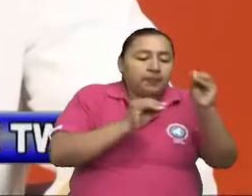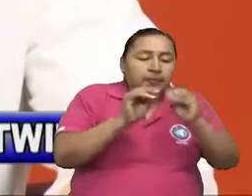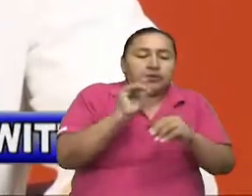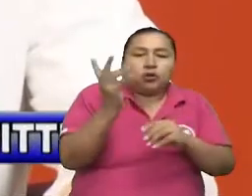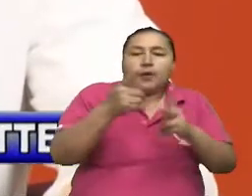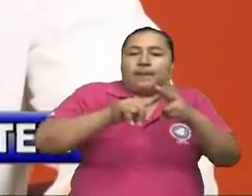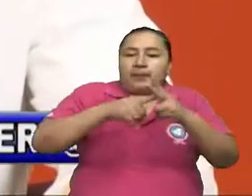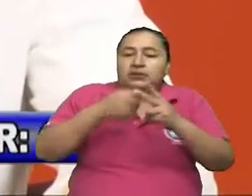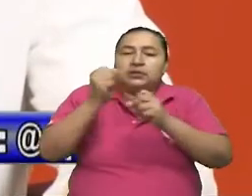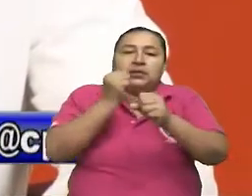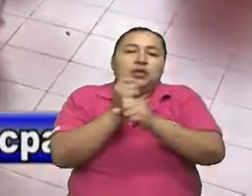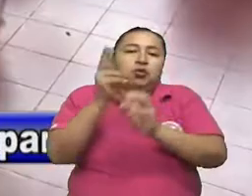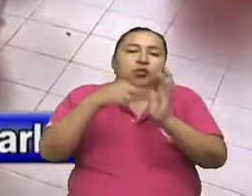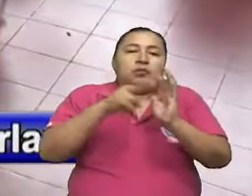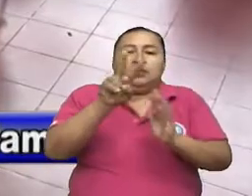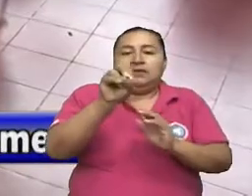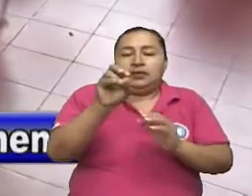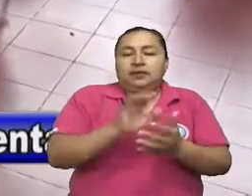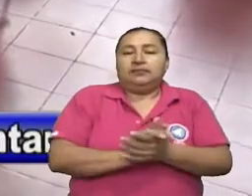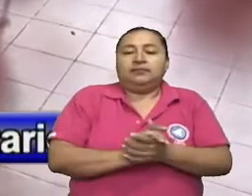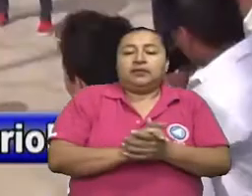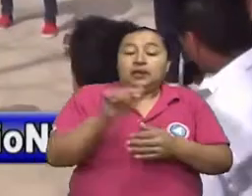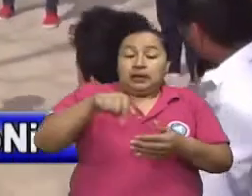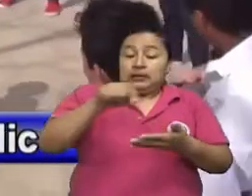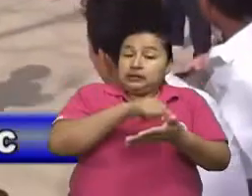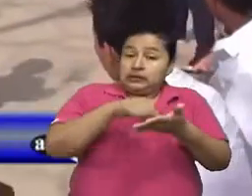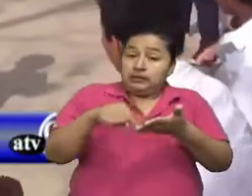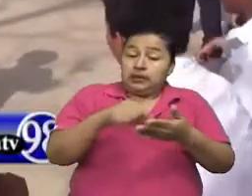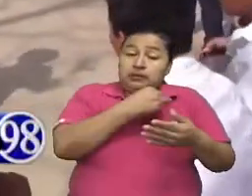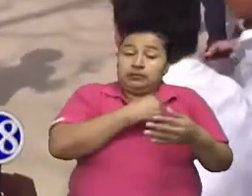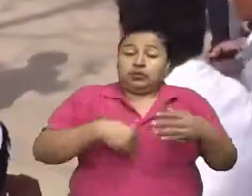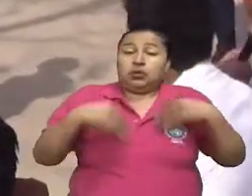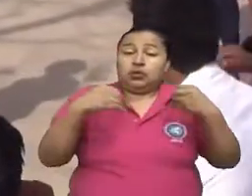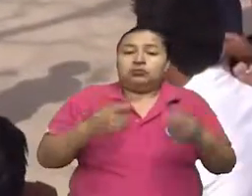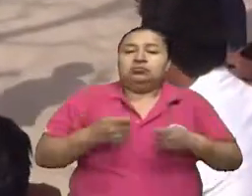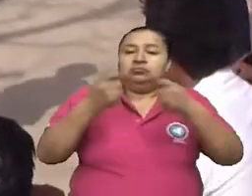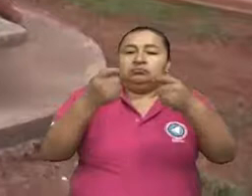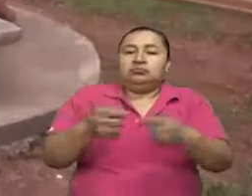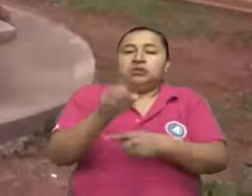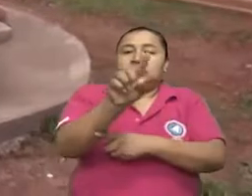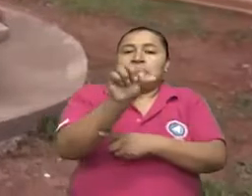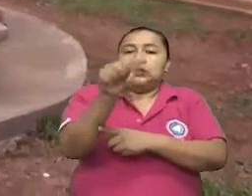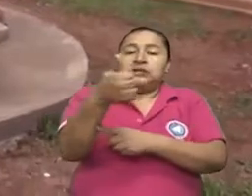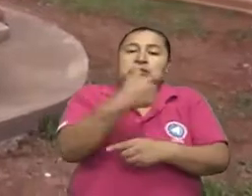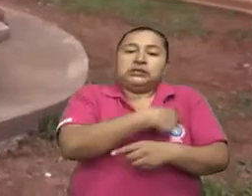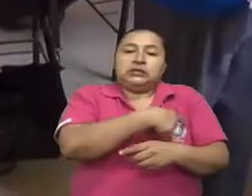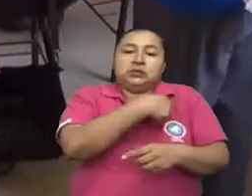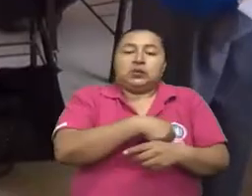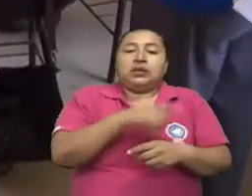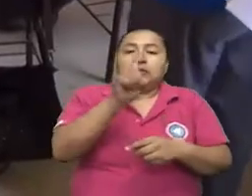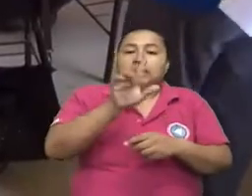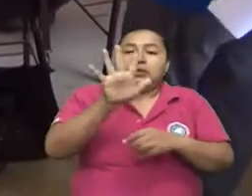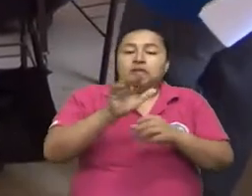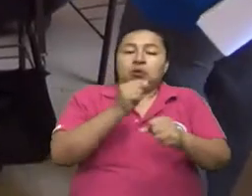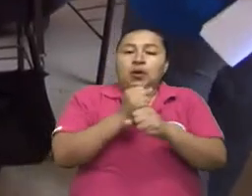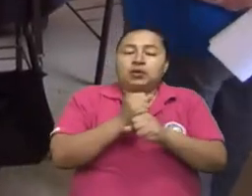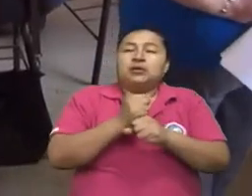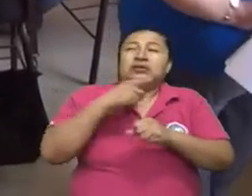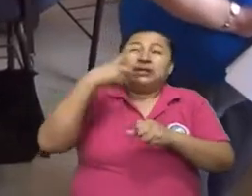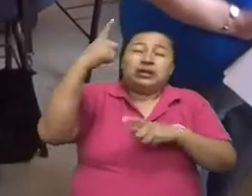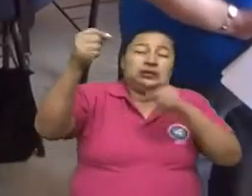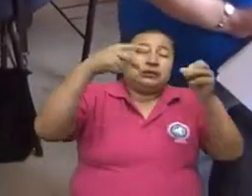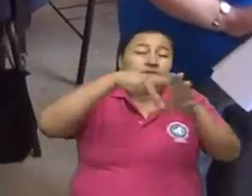del año 2020. Esta semana el MINET estará entregando a 16 centros educativos de secundaria a distancia en el